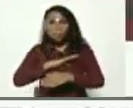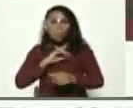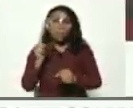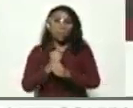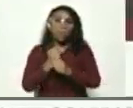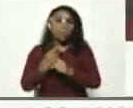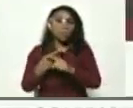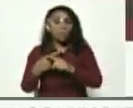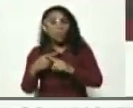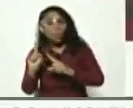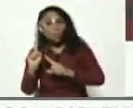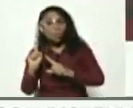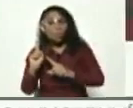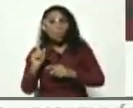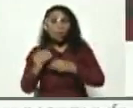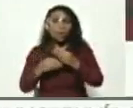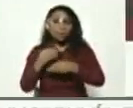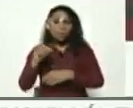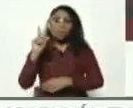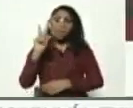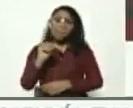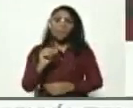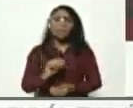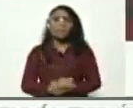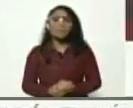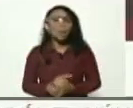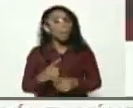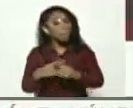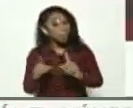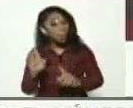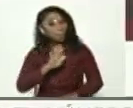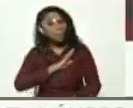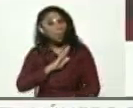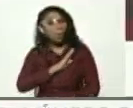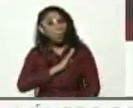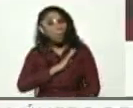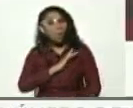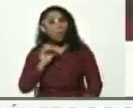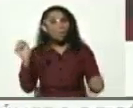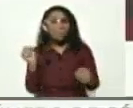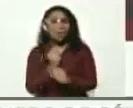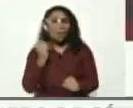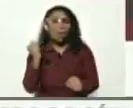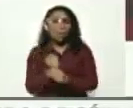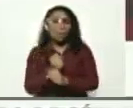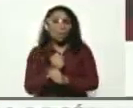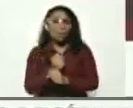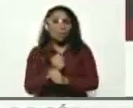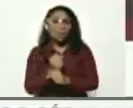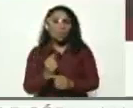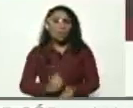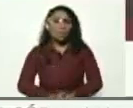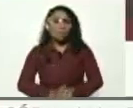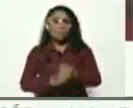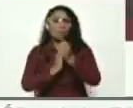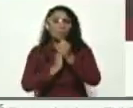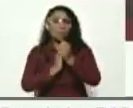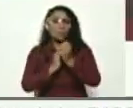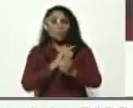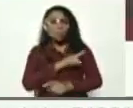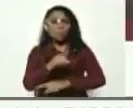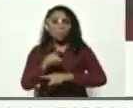y otros simples consumidores, también. Pero los propietarios y los trabajadores, los dirigentes y los